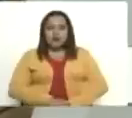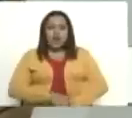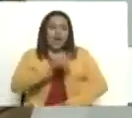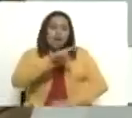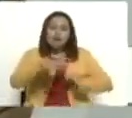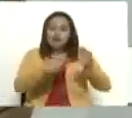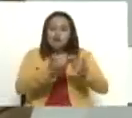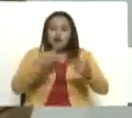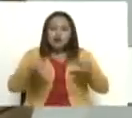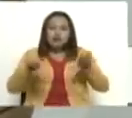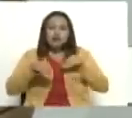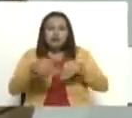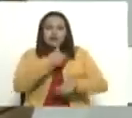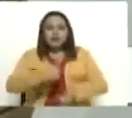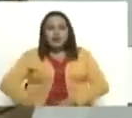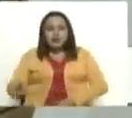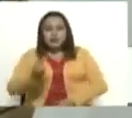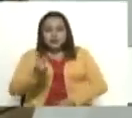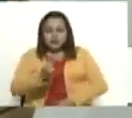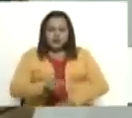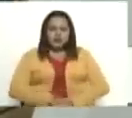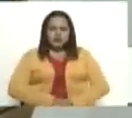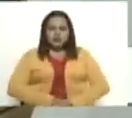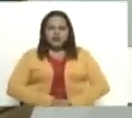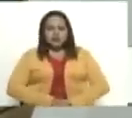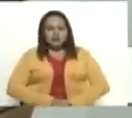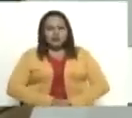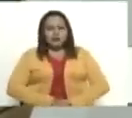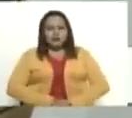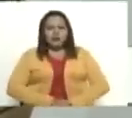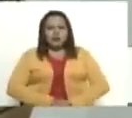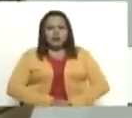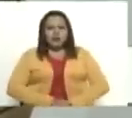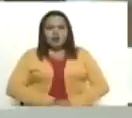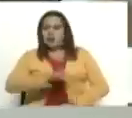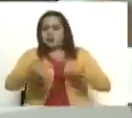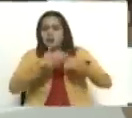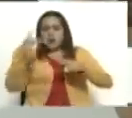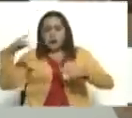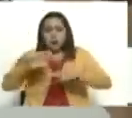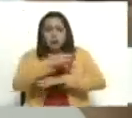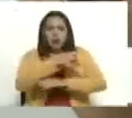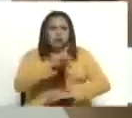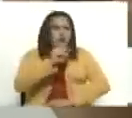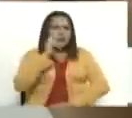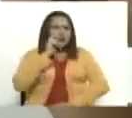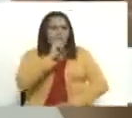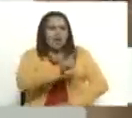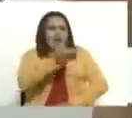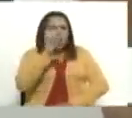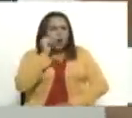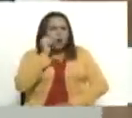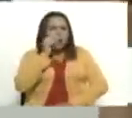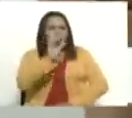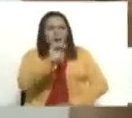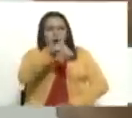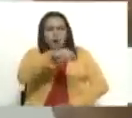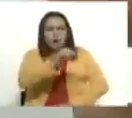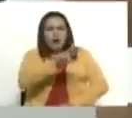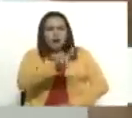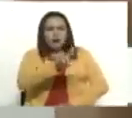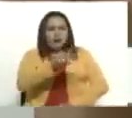jamás, ni siquiera por encima de un portaaviones. No vean a Omar Barbosa, vean al que está al lado,